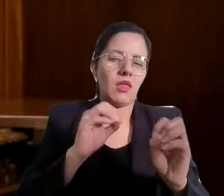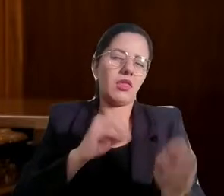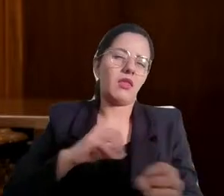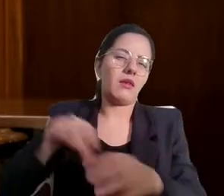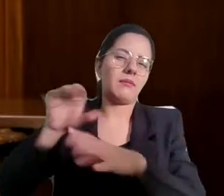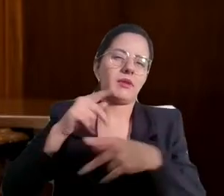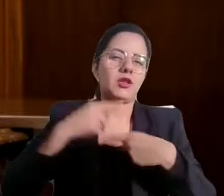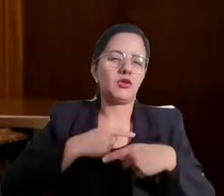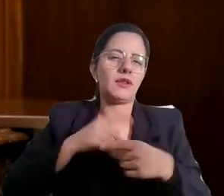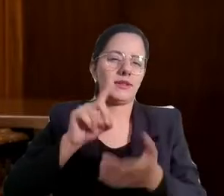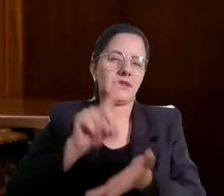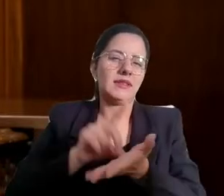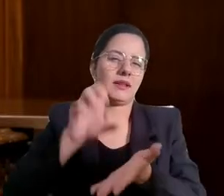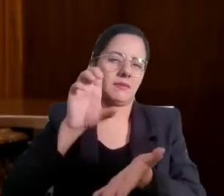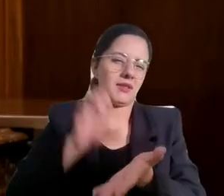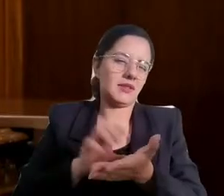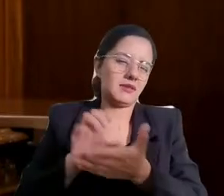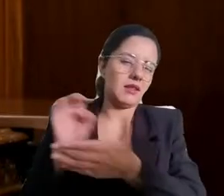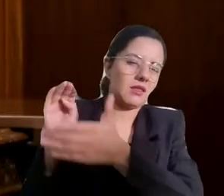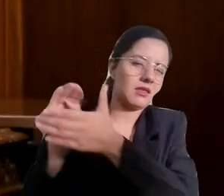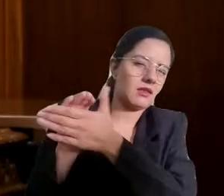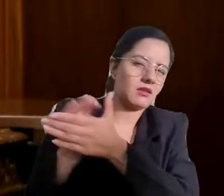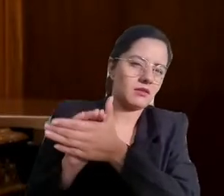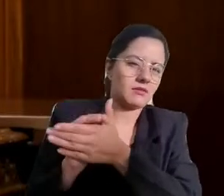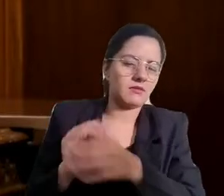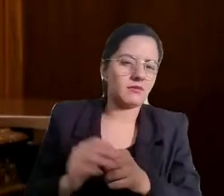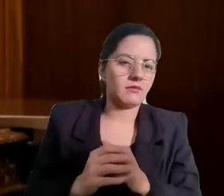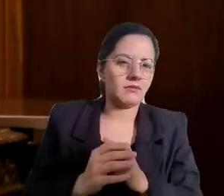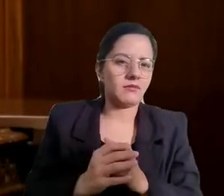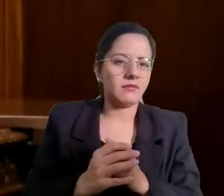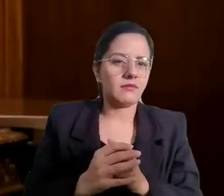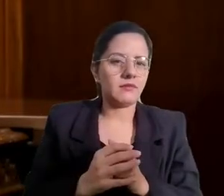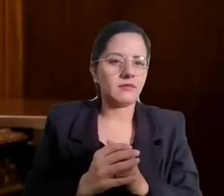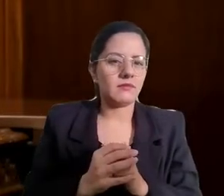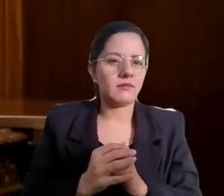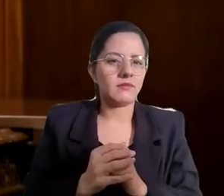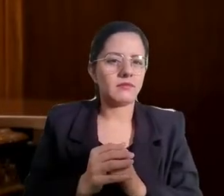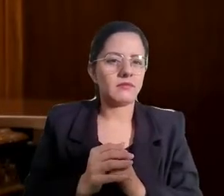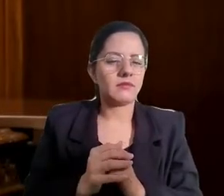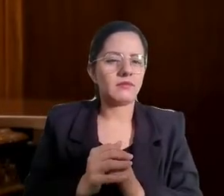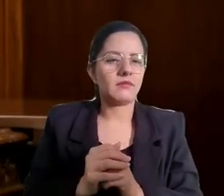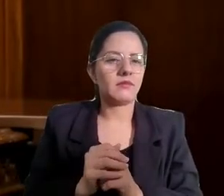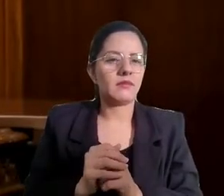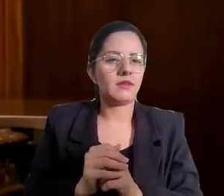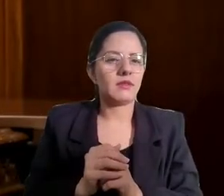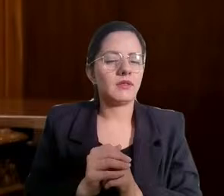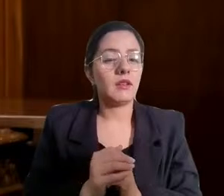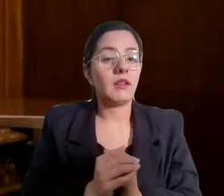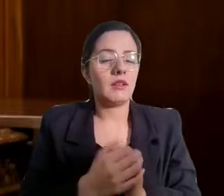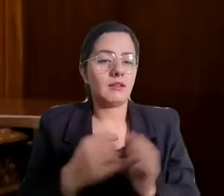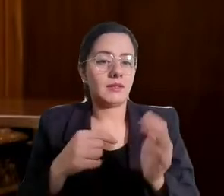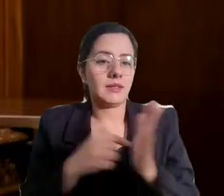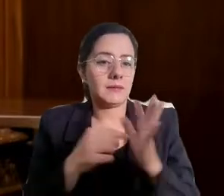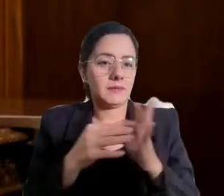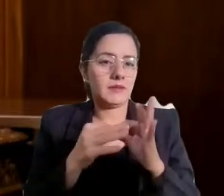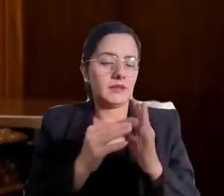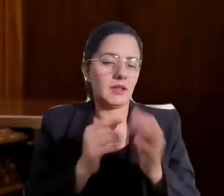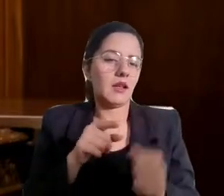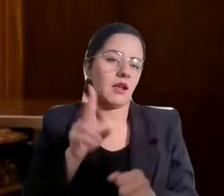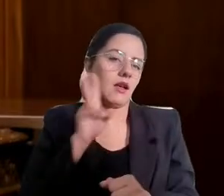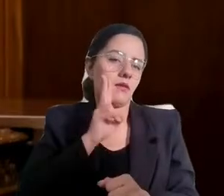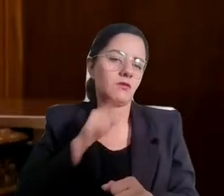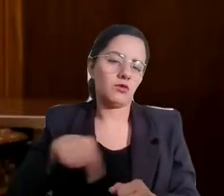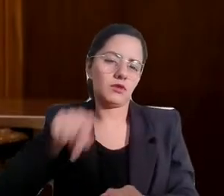las personas con discapacidad. De este modo, someto a consideración de esta